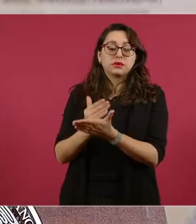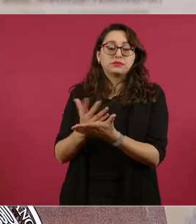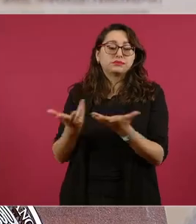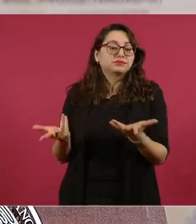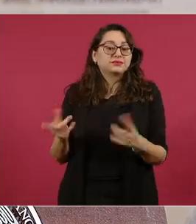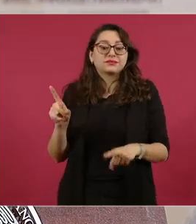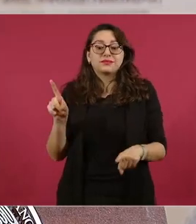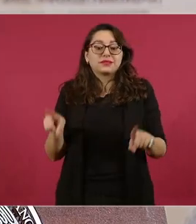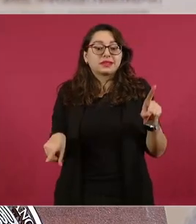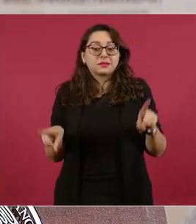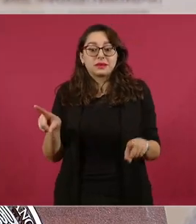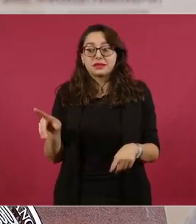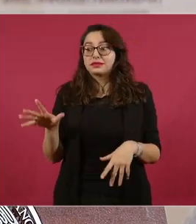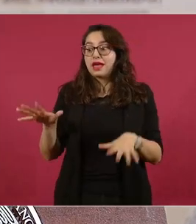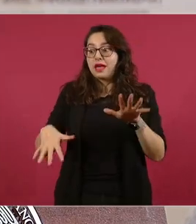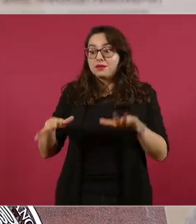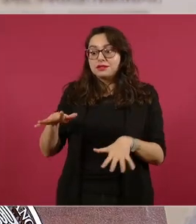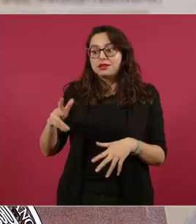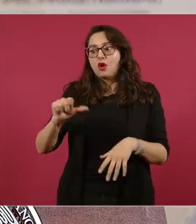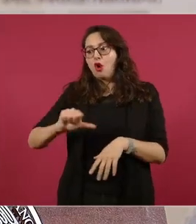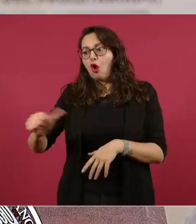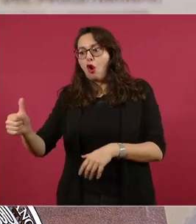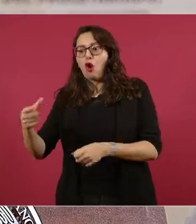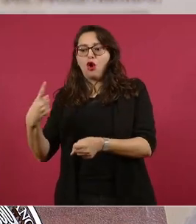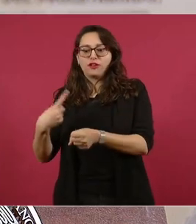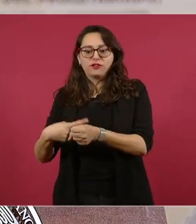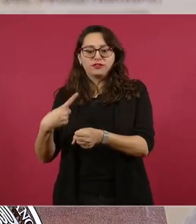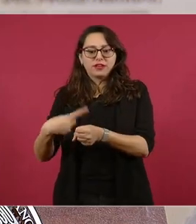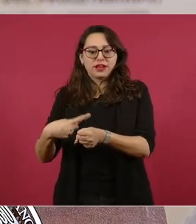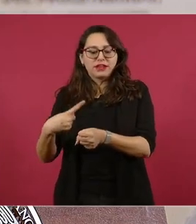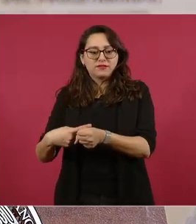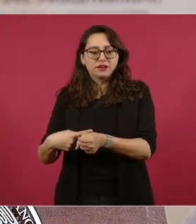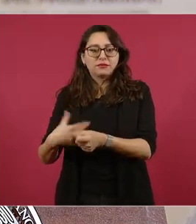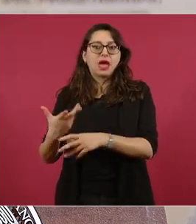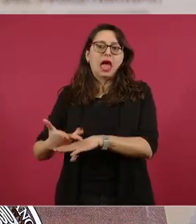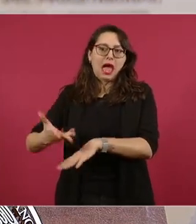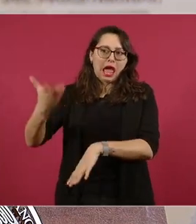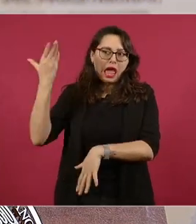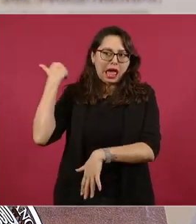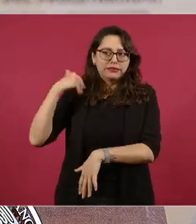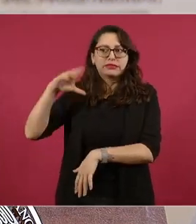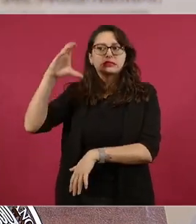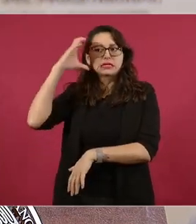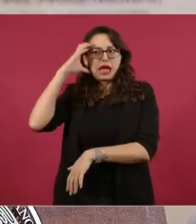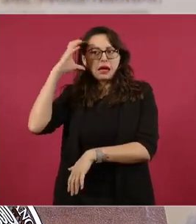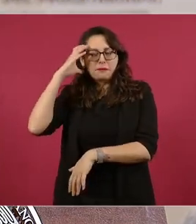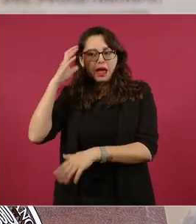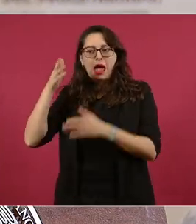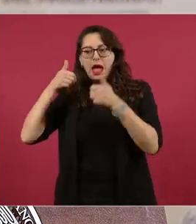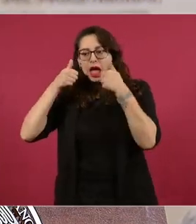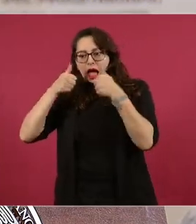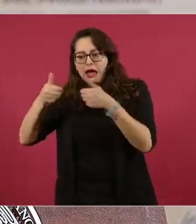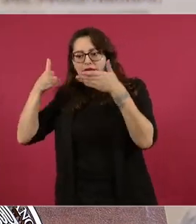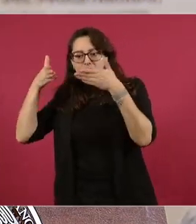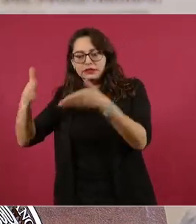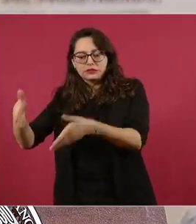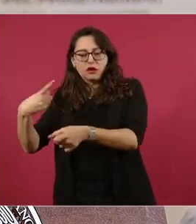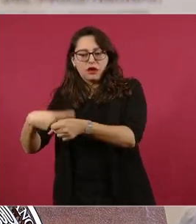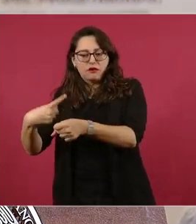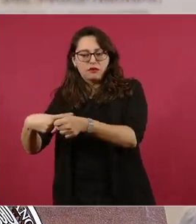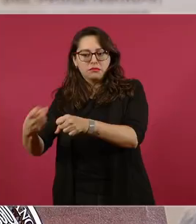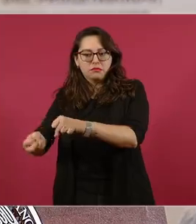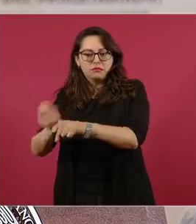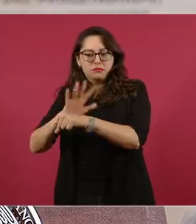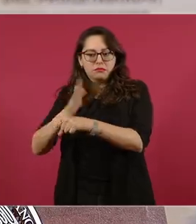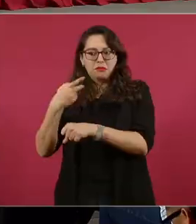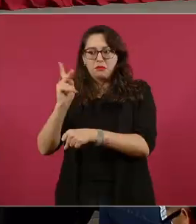a personas con otras enfermedades en camas que en 2020 fueron consideradas para atender a pacientes con